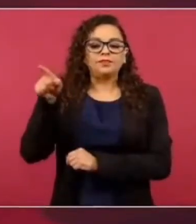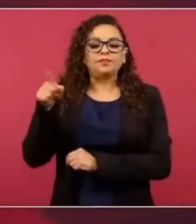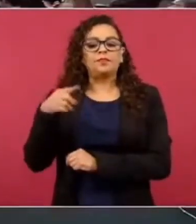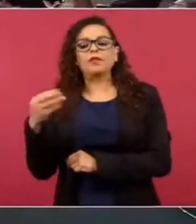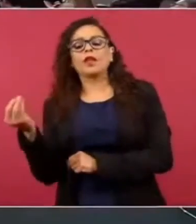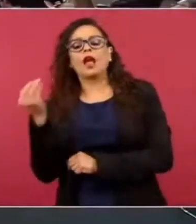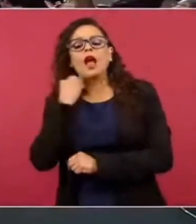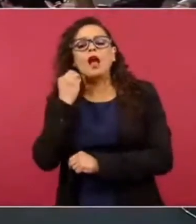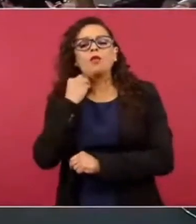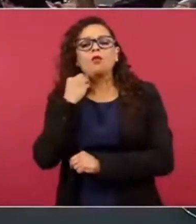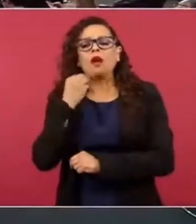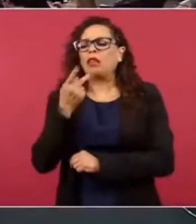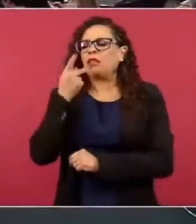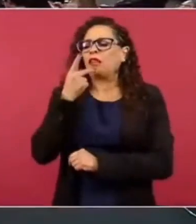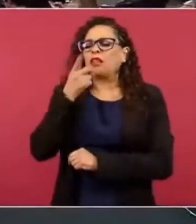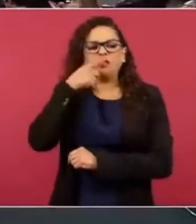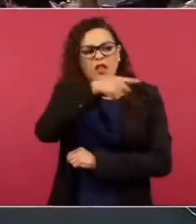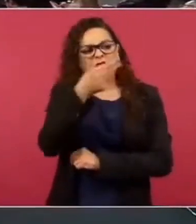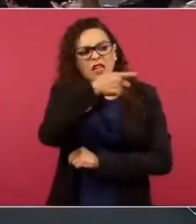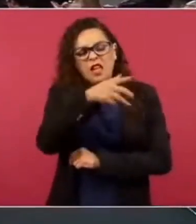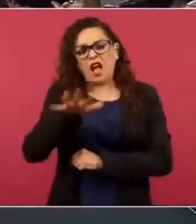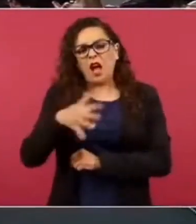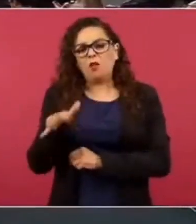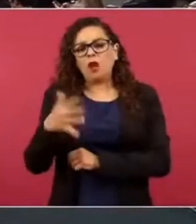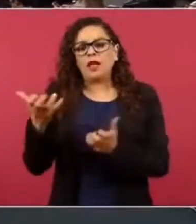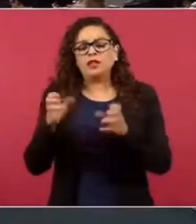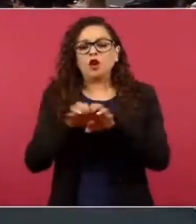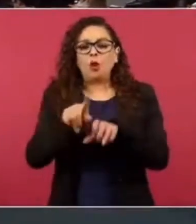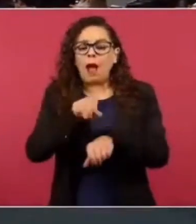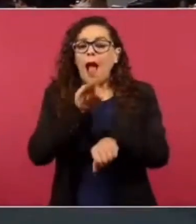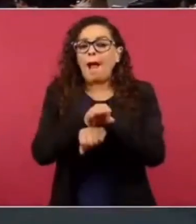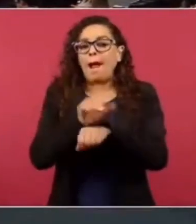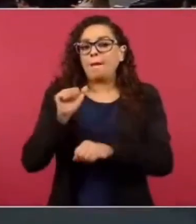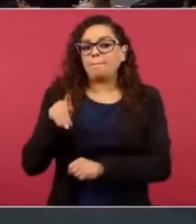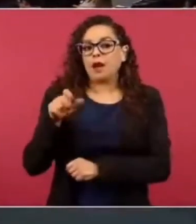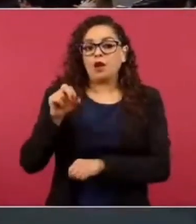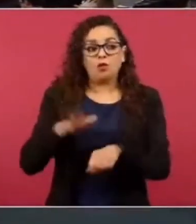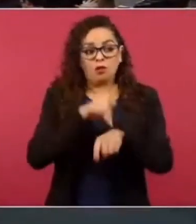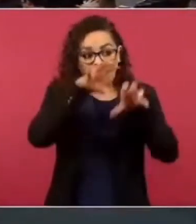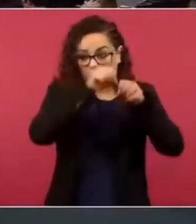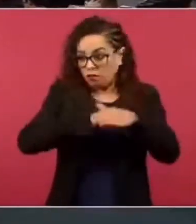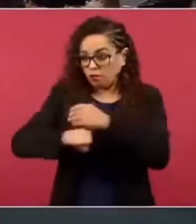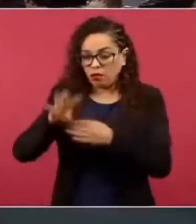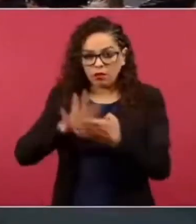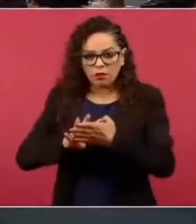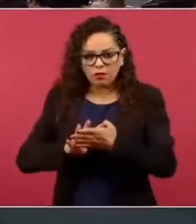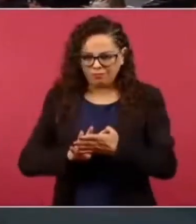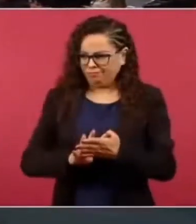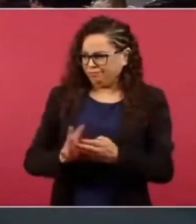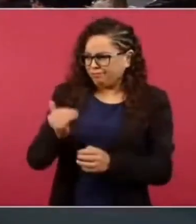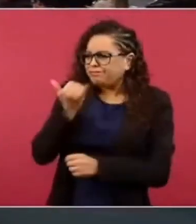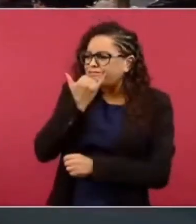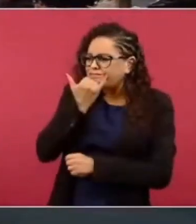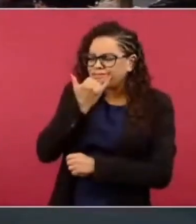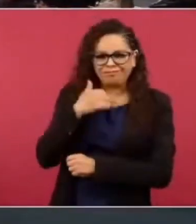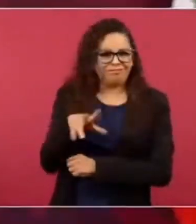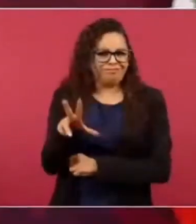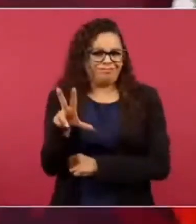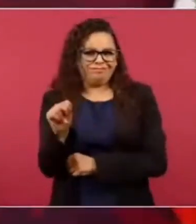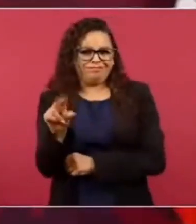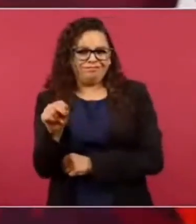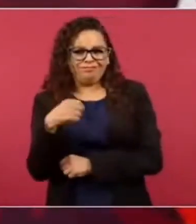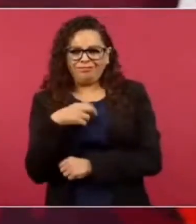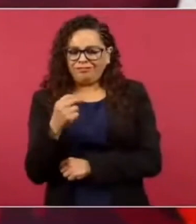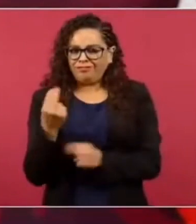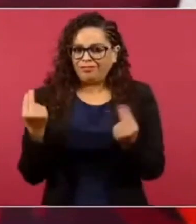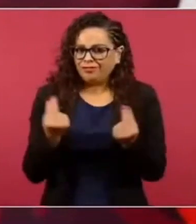querían que yo me amparara. No, ampárate porque si no vas a la cárcel. No, ¿cómo voy a amparar? Dice